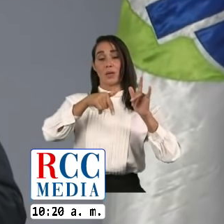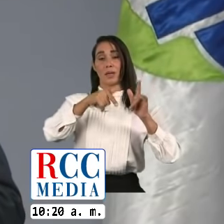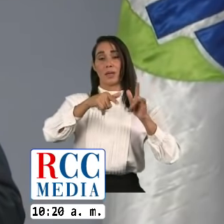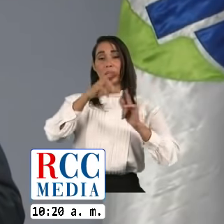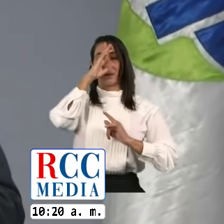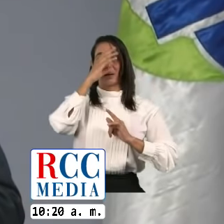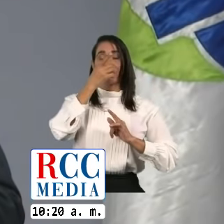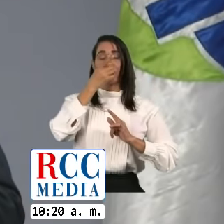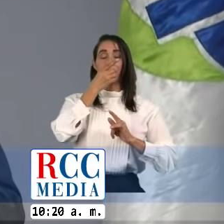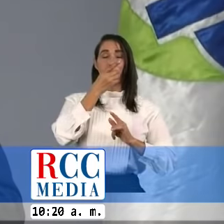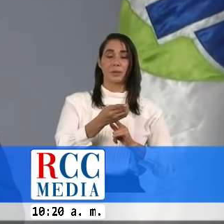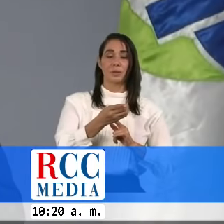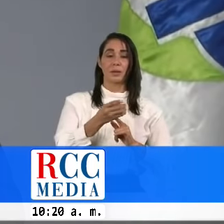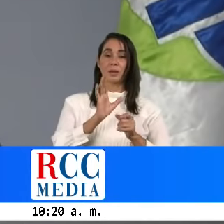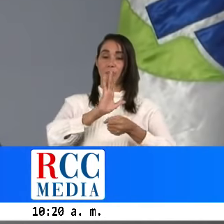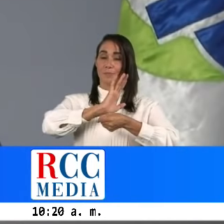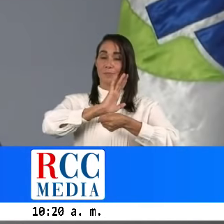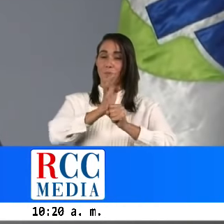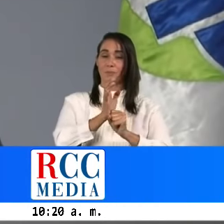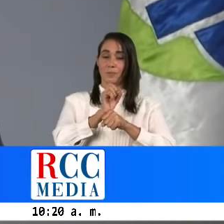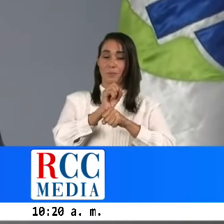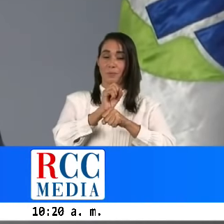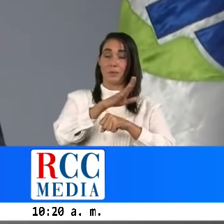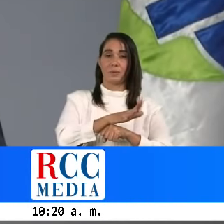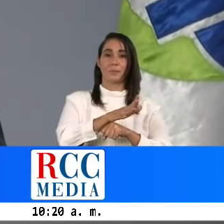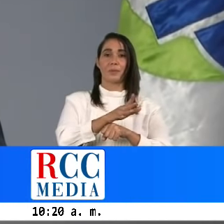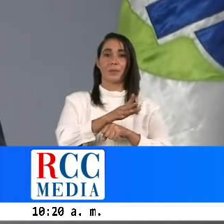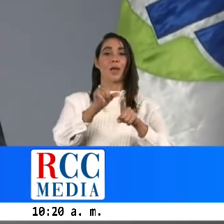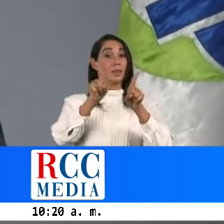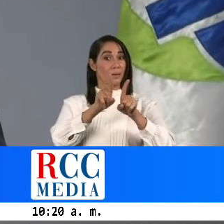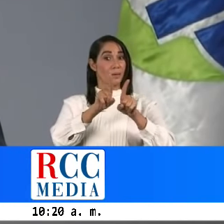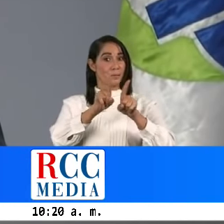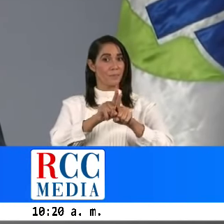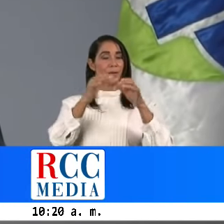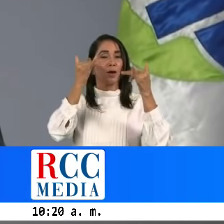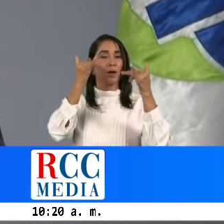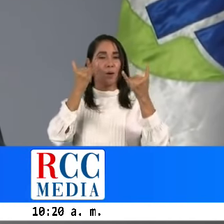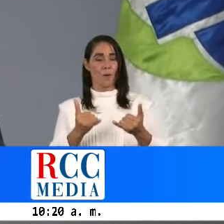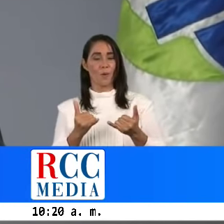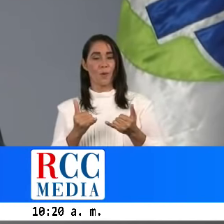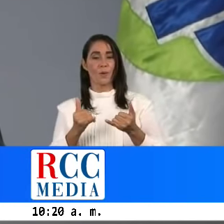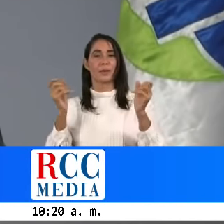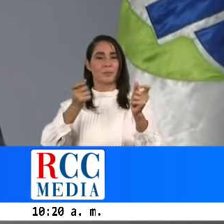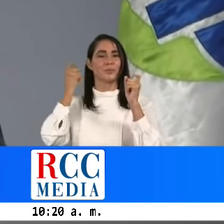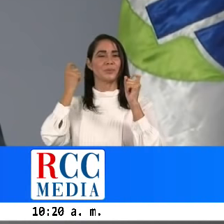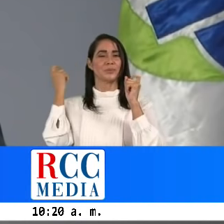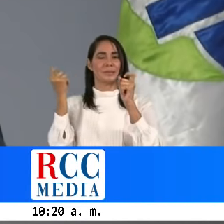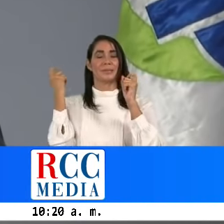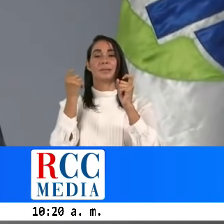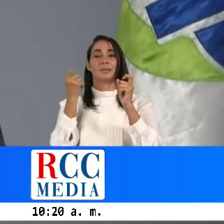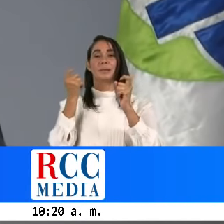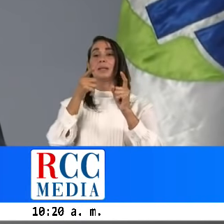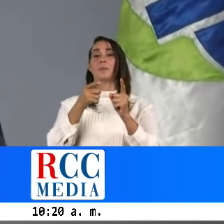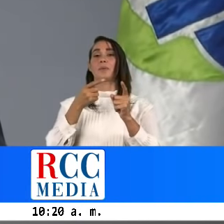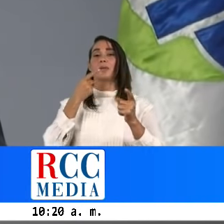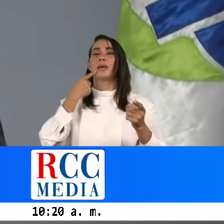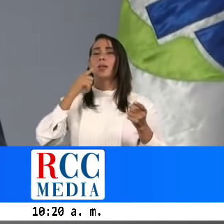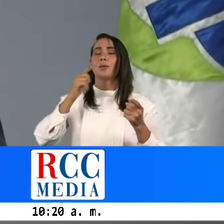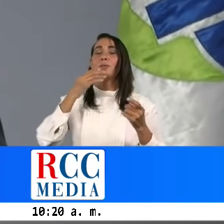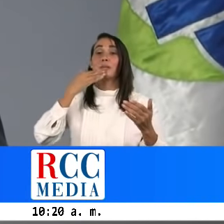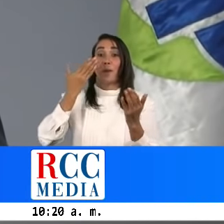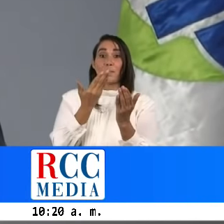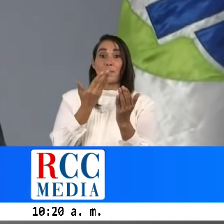país a consecuencia de esta epidemia, hoy queremos celebrar esta